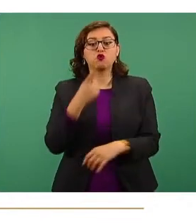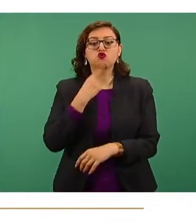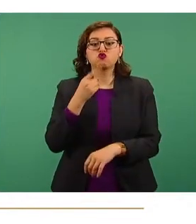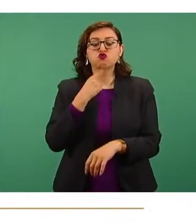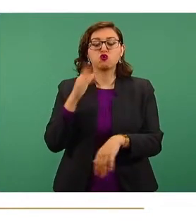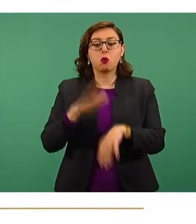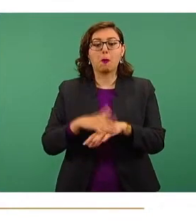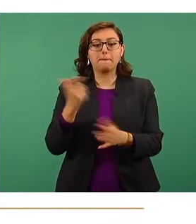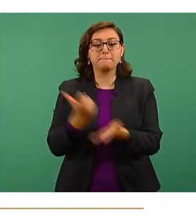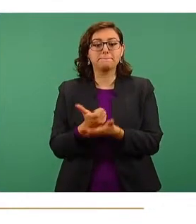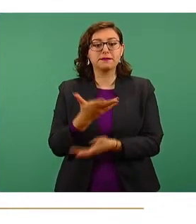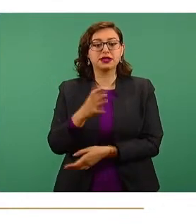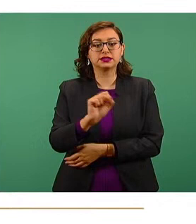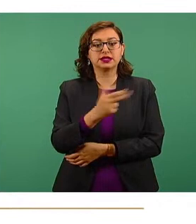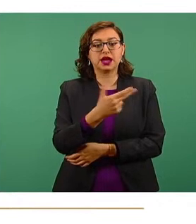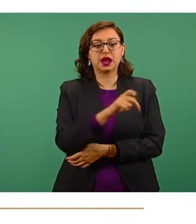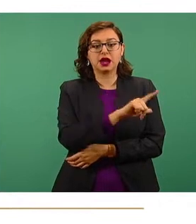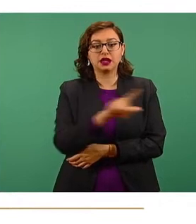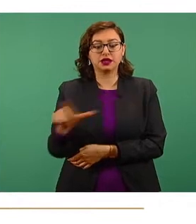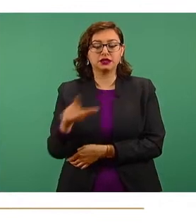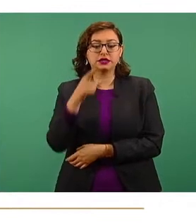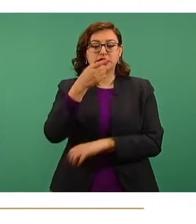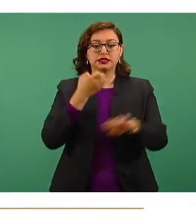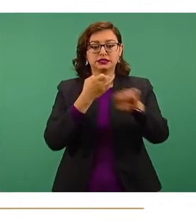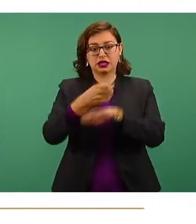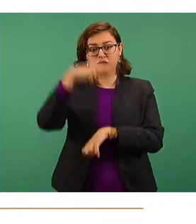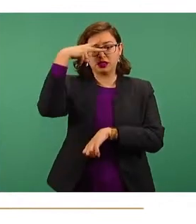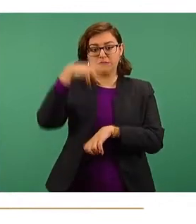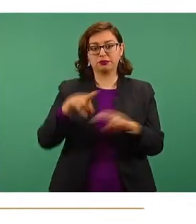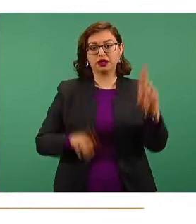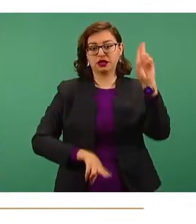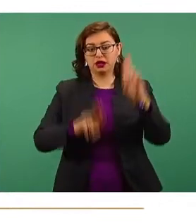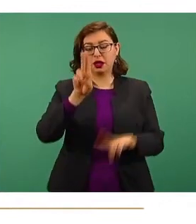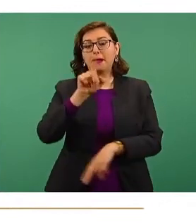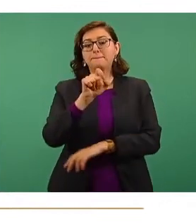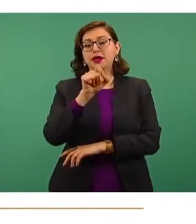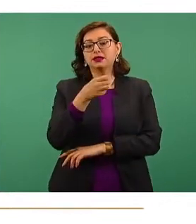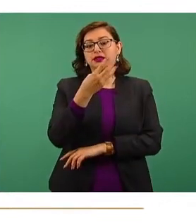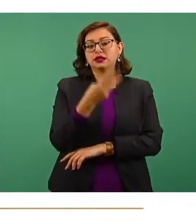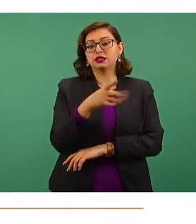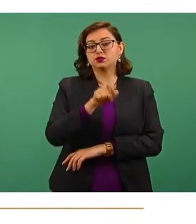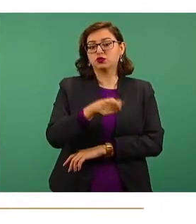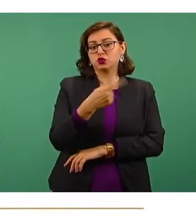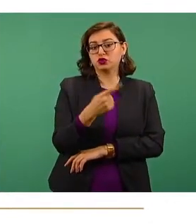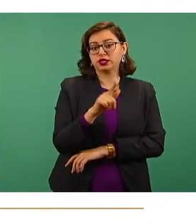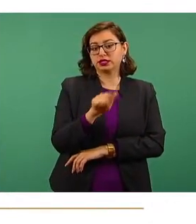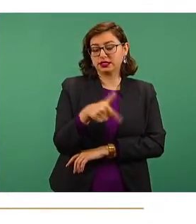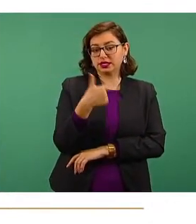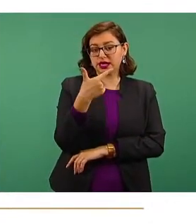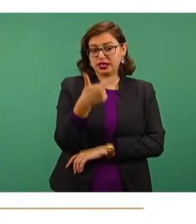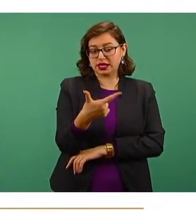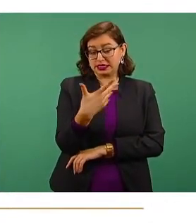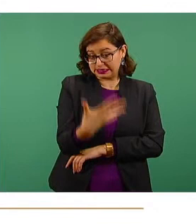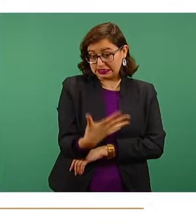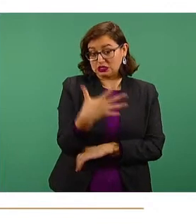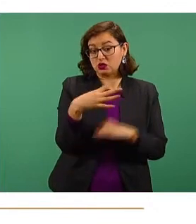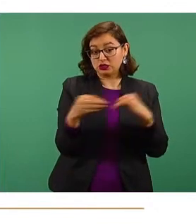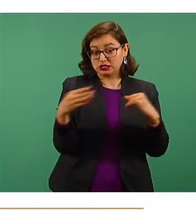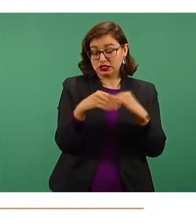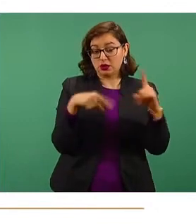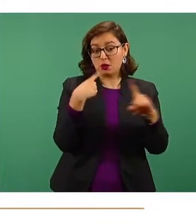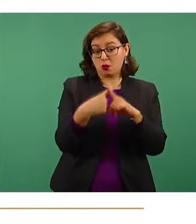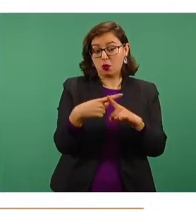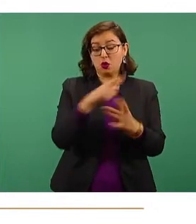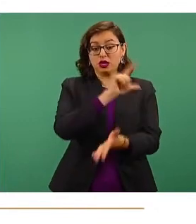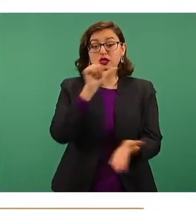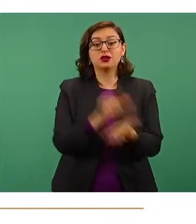alto lo tiene Shell en Naucalpan de Juárez, en el Estado de México, 23 pesos con 75 centavos por litro.